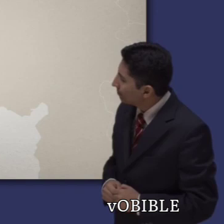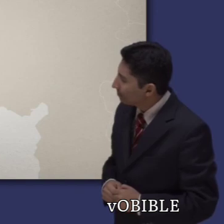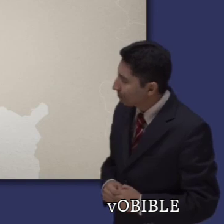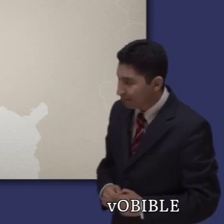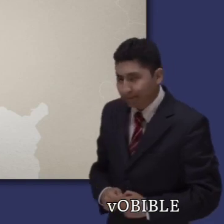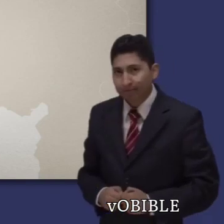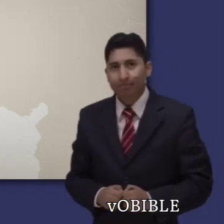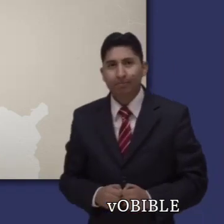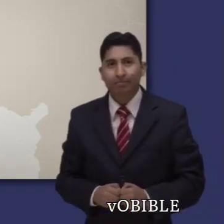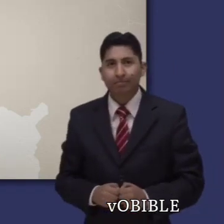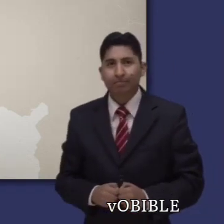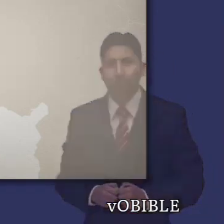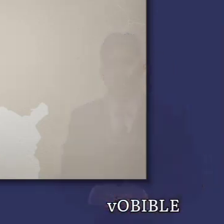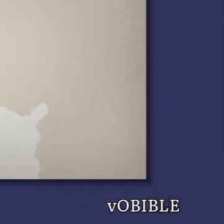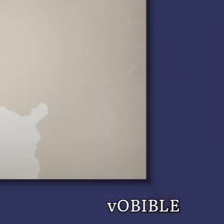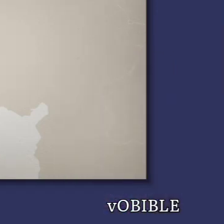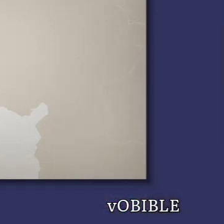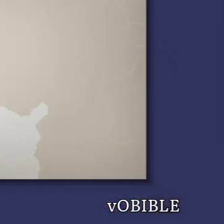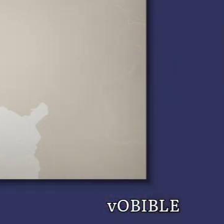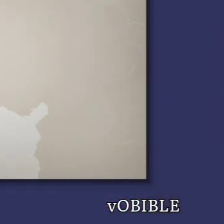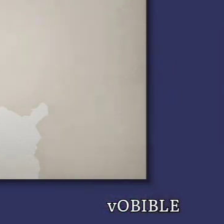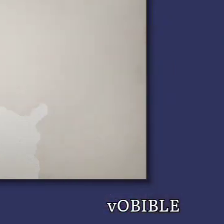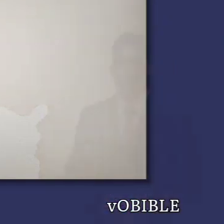Listra y Derbe.